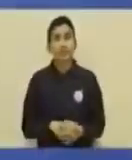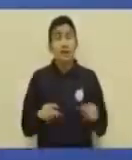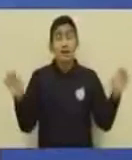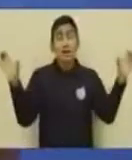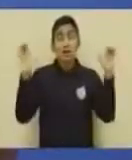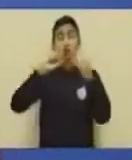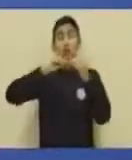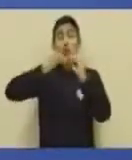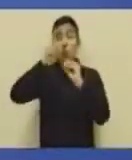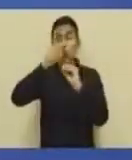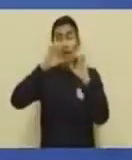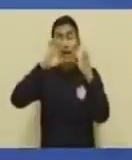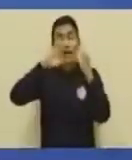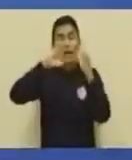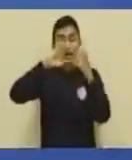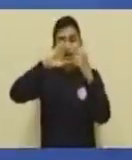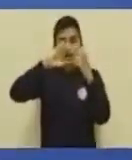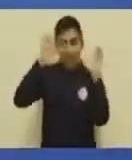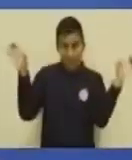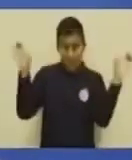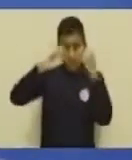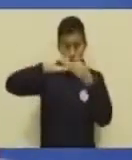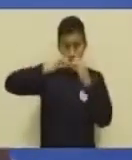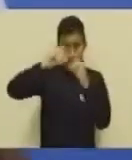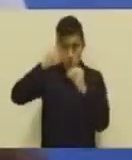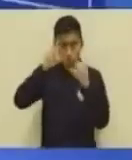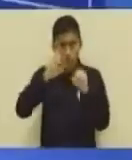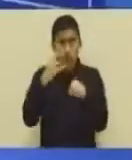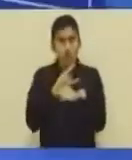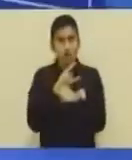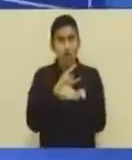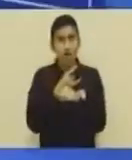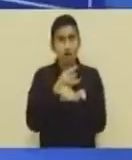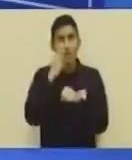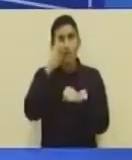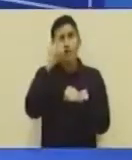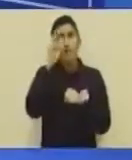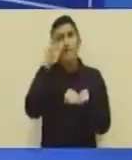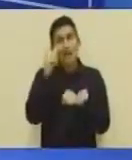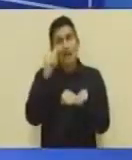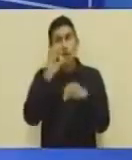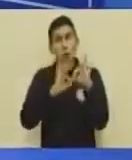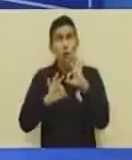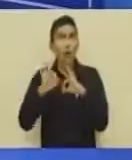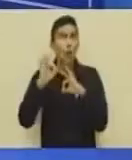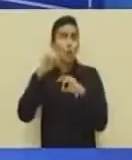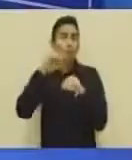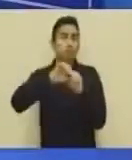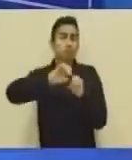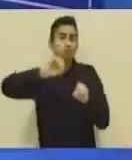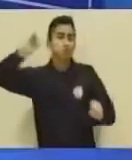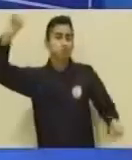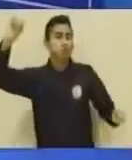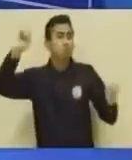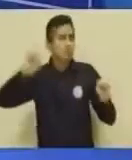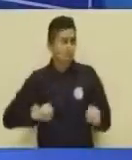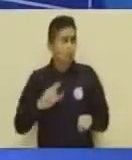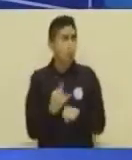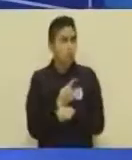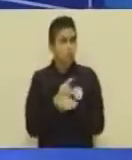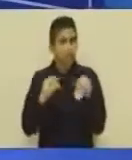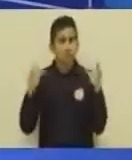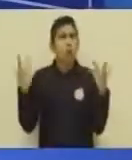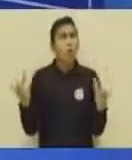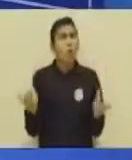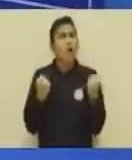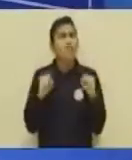Ejercicio número 1. En el ejercicio número 1 puedes utilizar una barra o un palo de escoba. El ejercicio